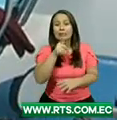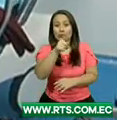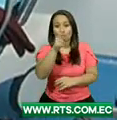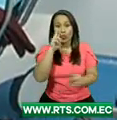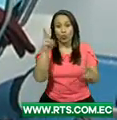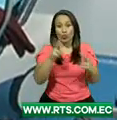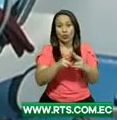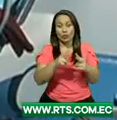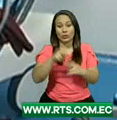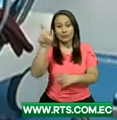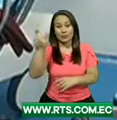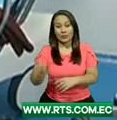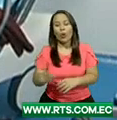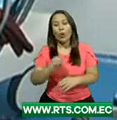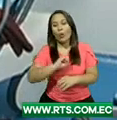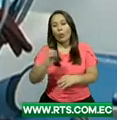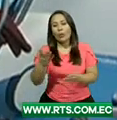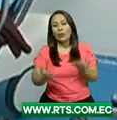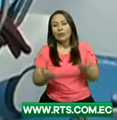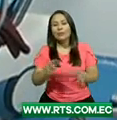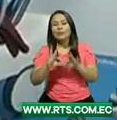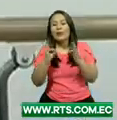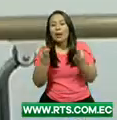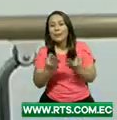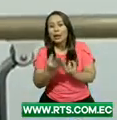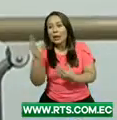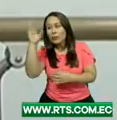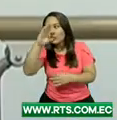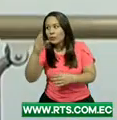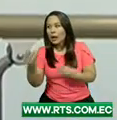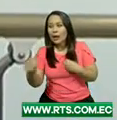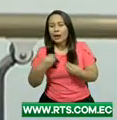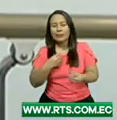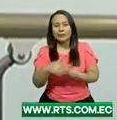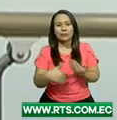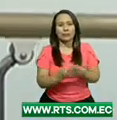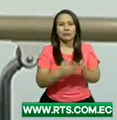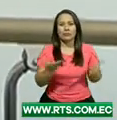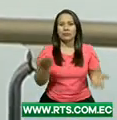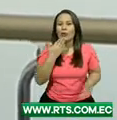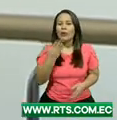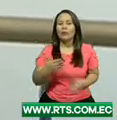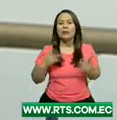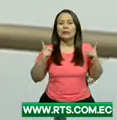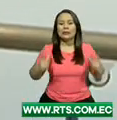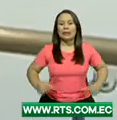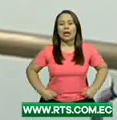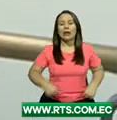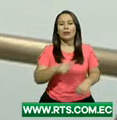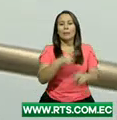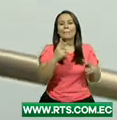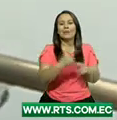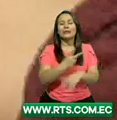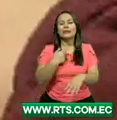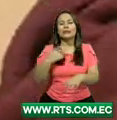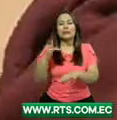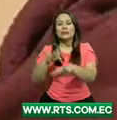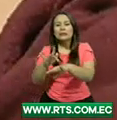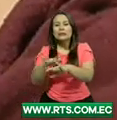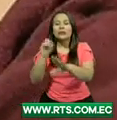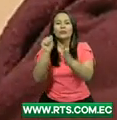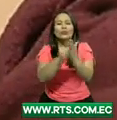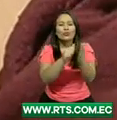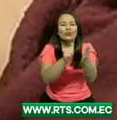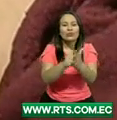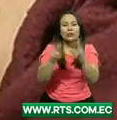conozcan o que puedan encontrar a sus familiares para avisarles el estado de salud de este subsector que tocando precisamente